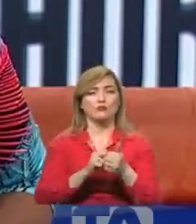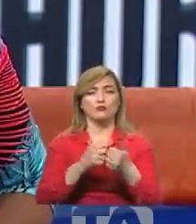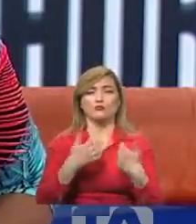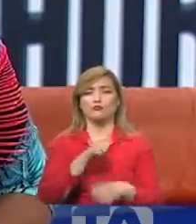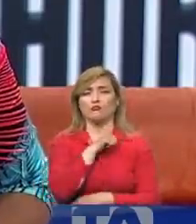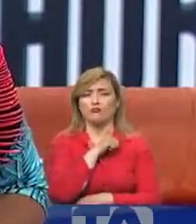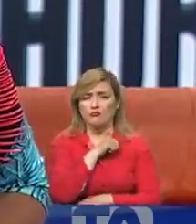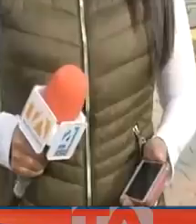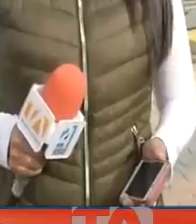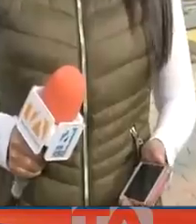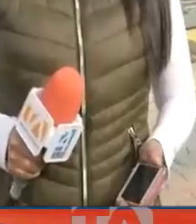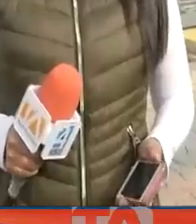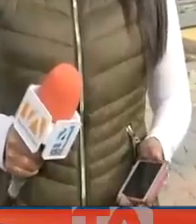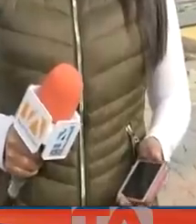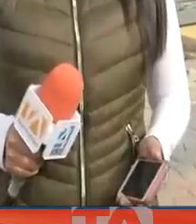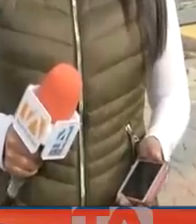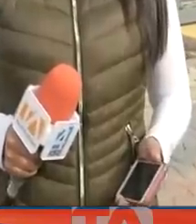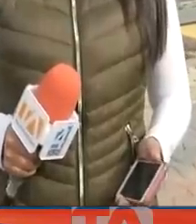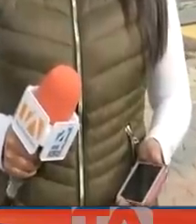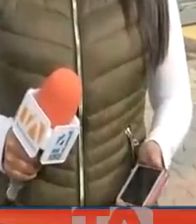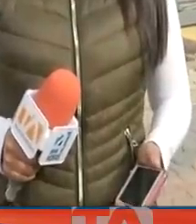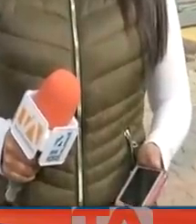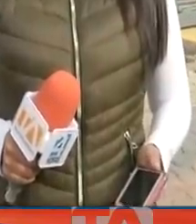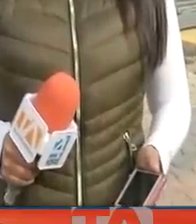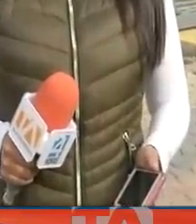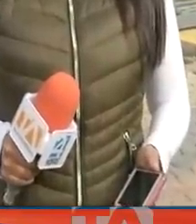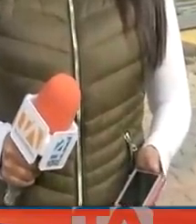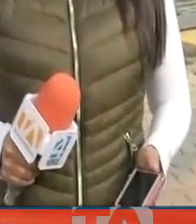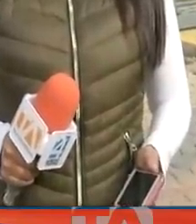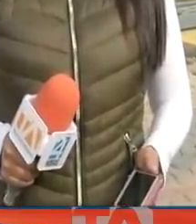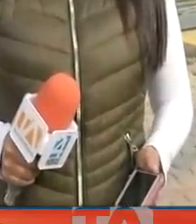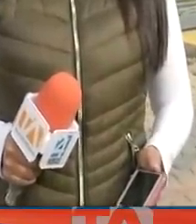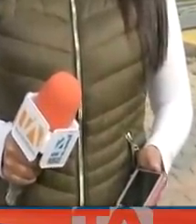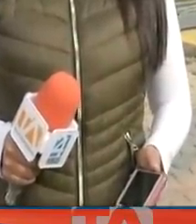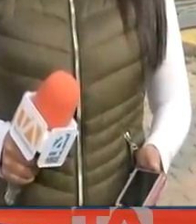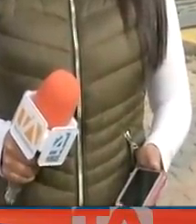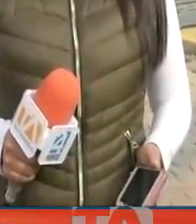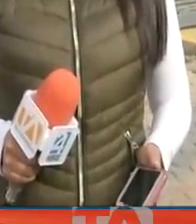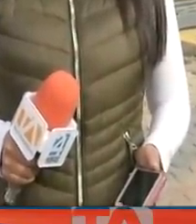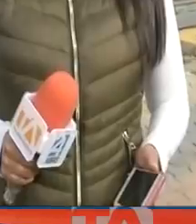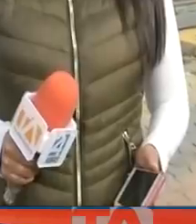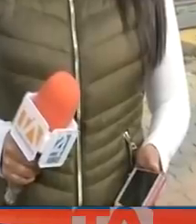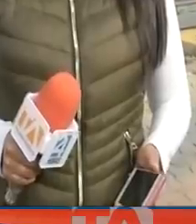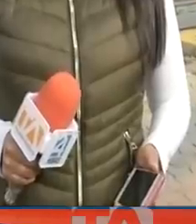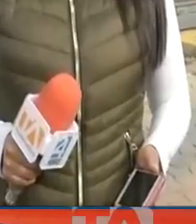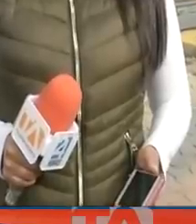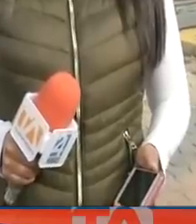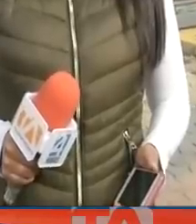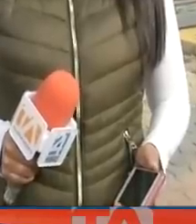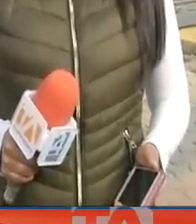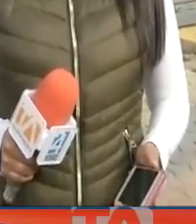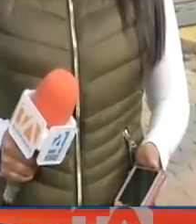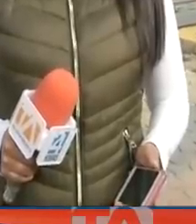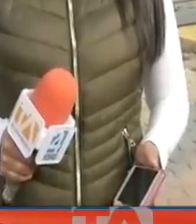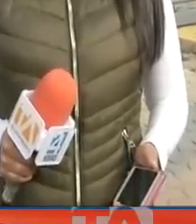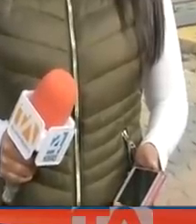de inseguridad que afecta al sector. Nuestra compañera Stephanie Paz se encuentra junto a los vecinos para contarnos sus testimonios. Steffi,